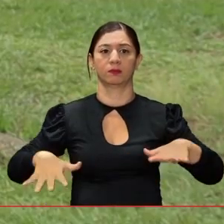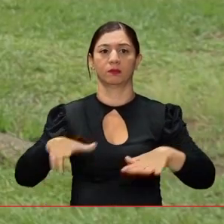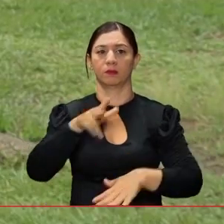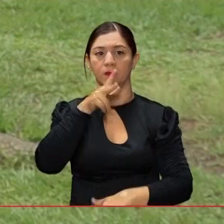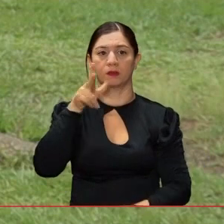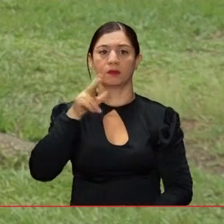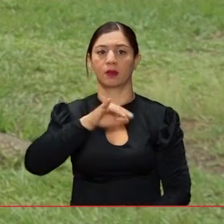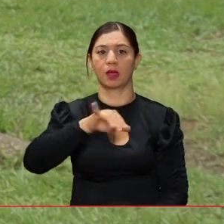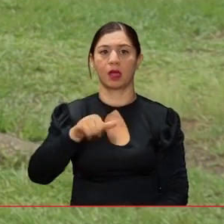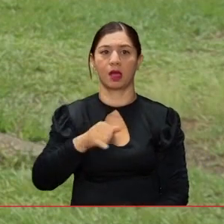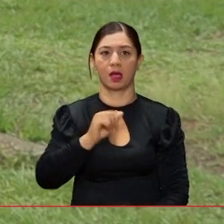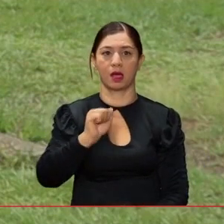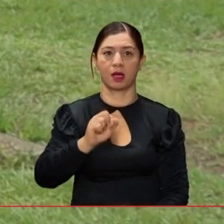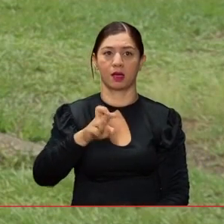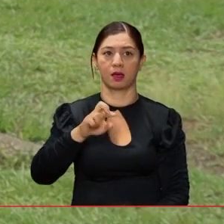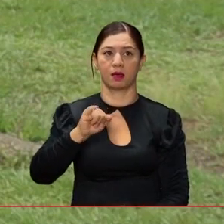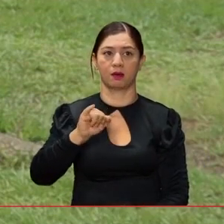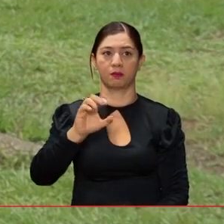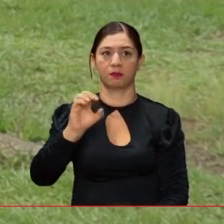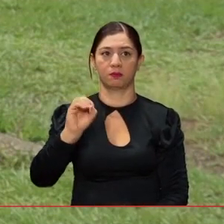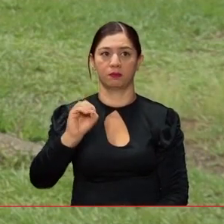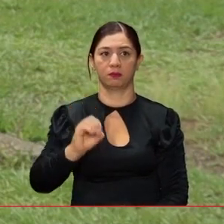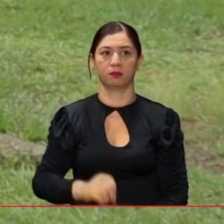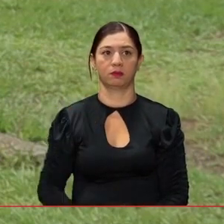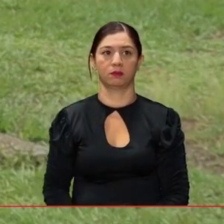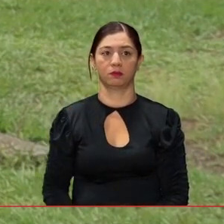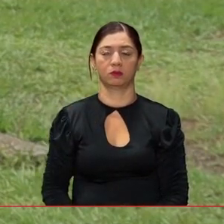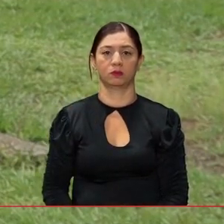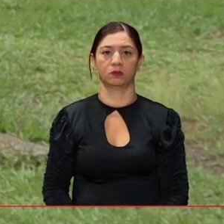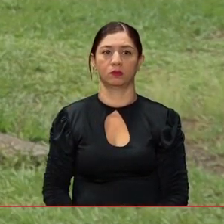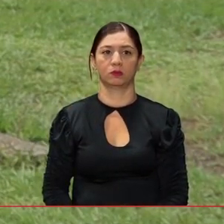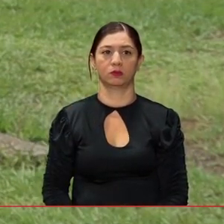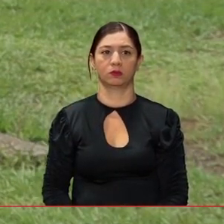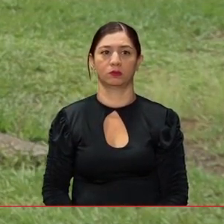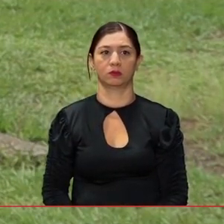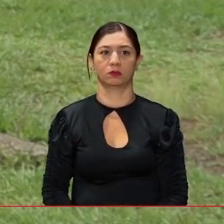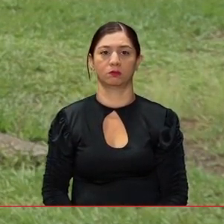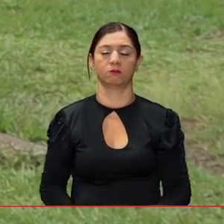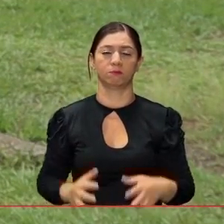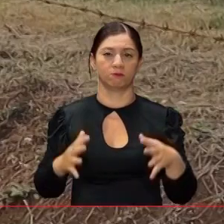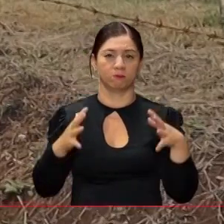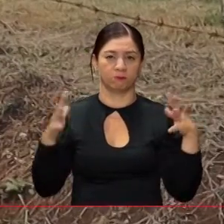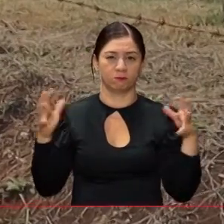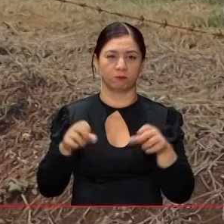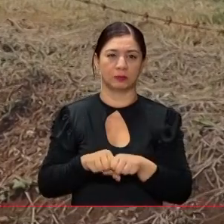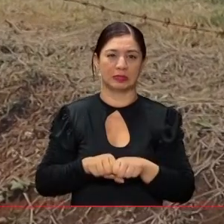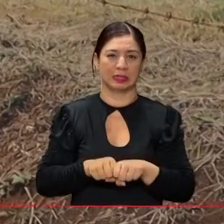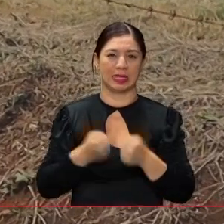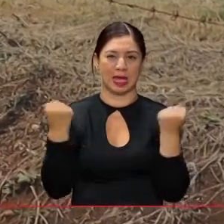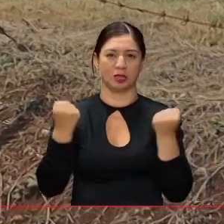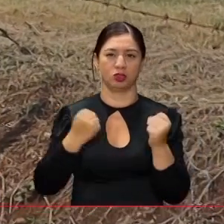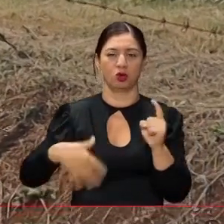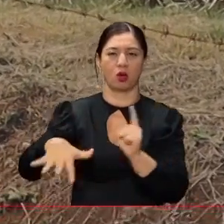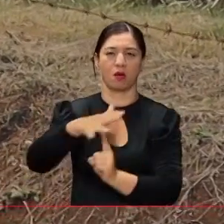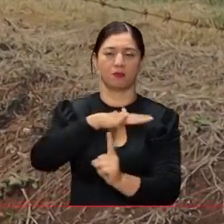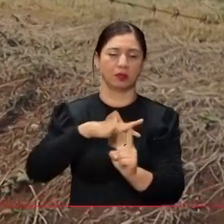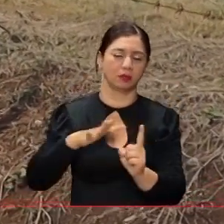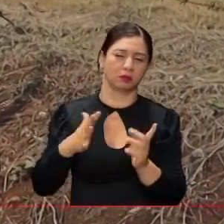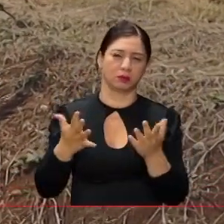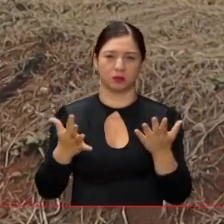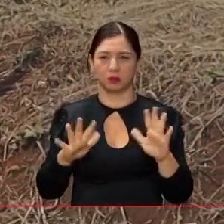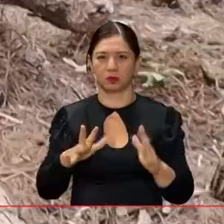Japio pues tuvo un gran daño ambiental, más o menos en